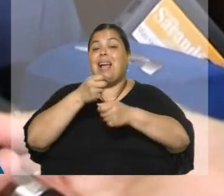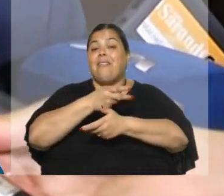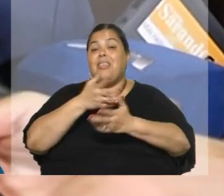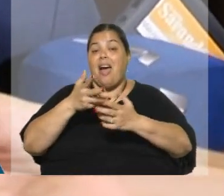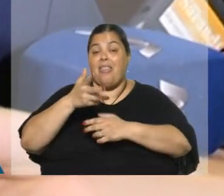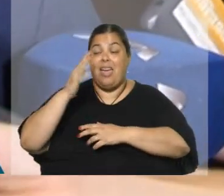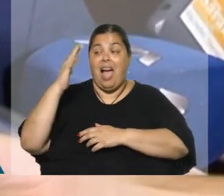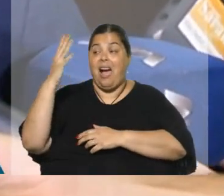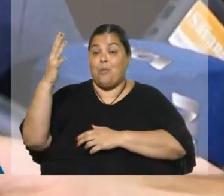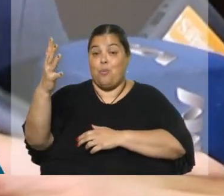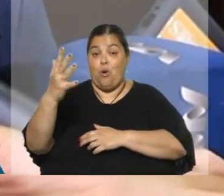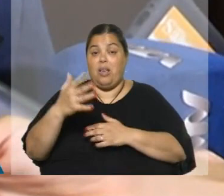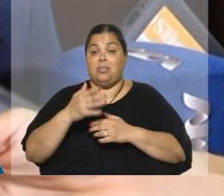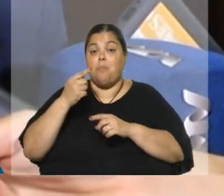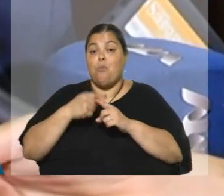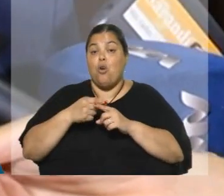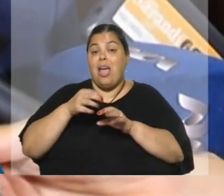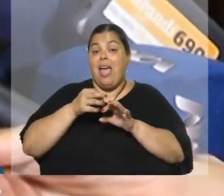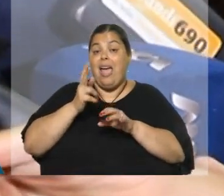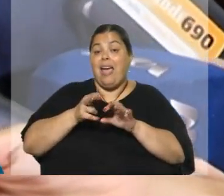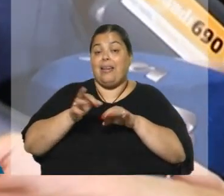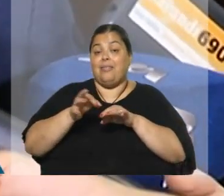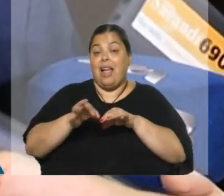las inconsistencias de esto es tragicómico